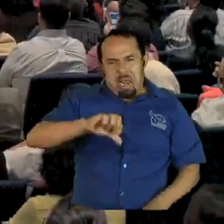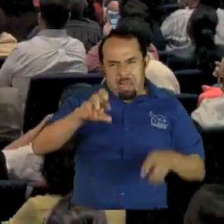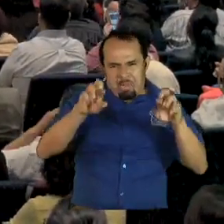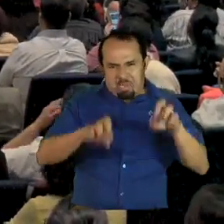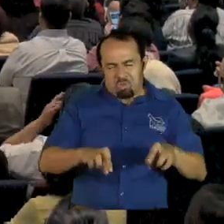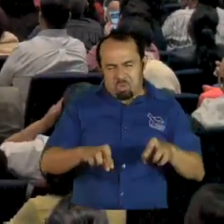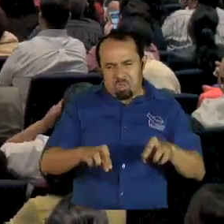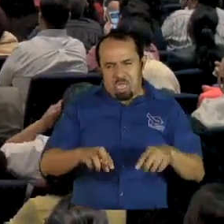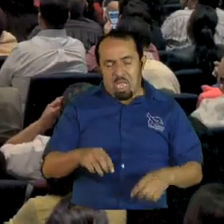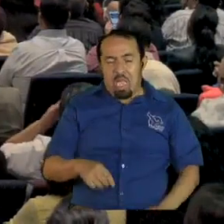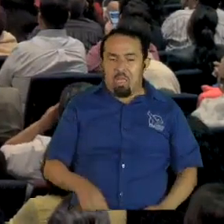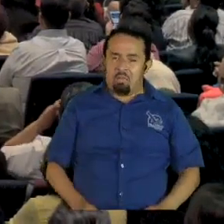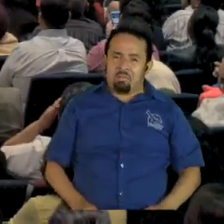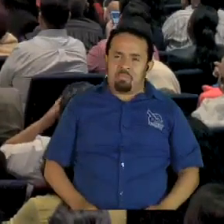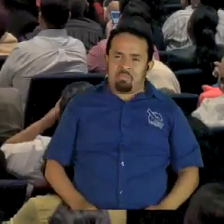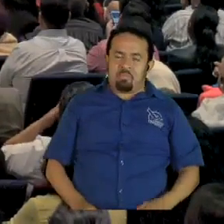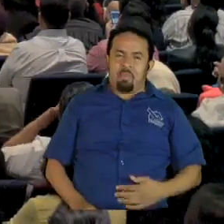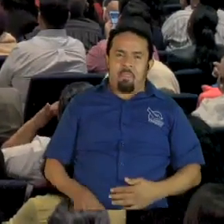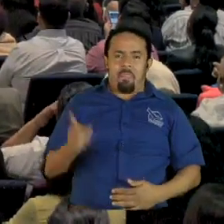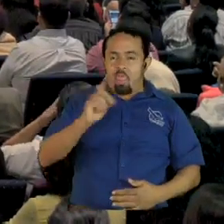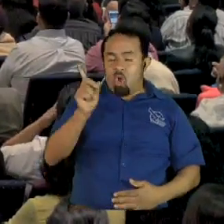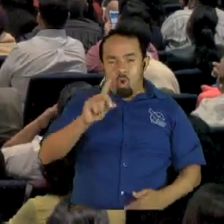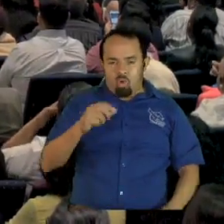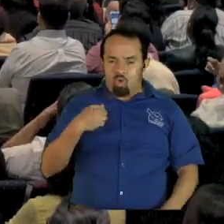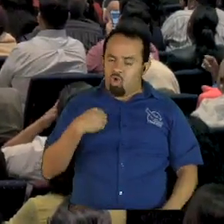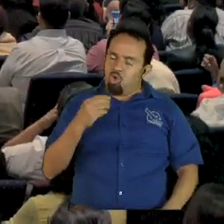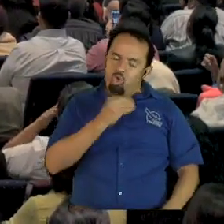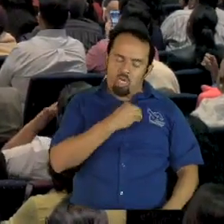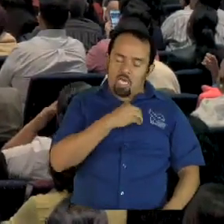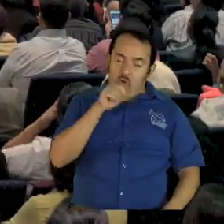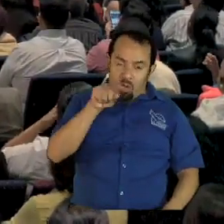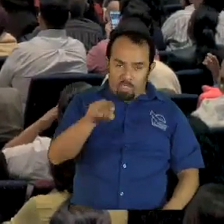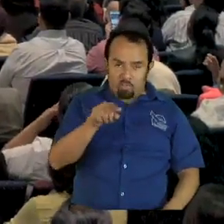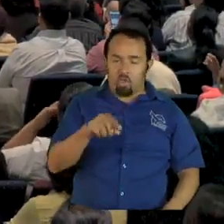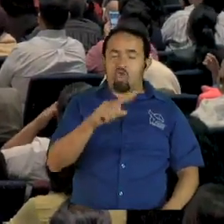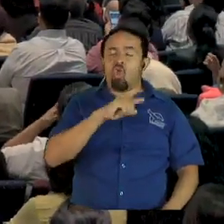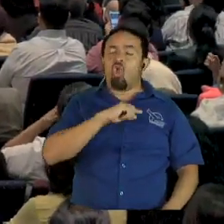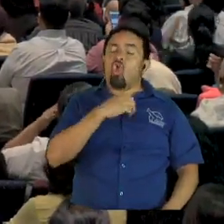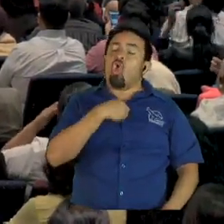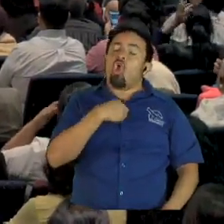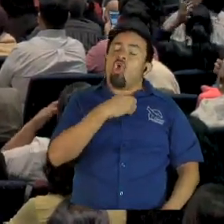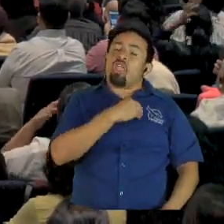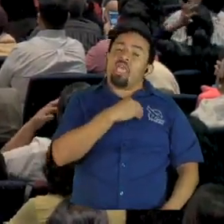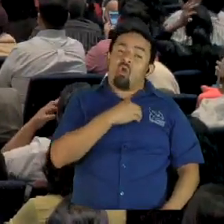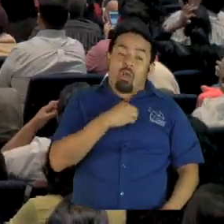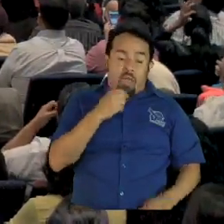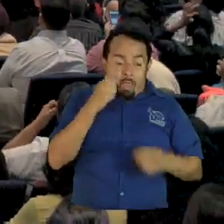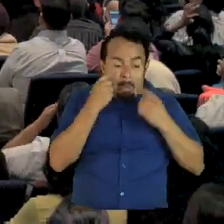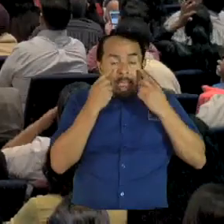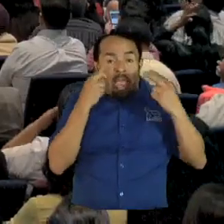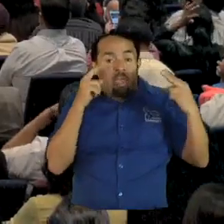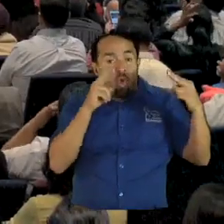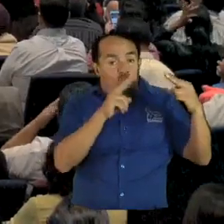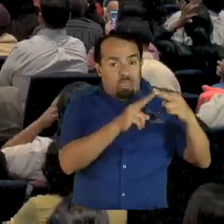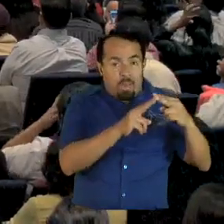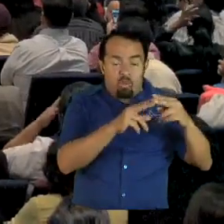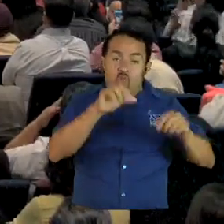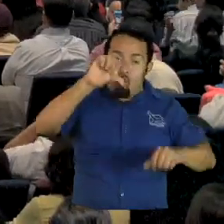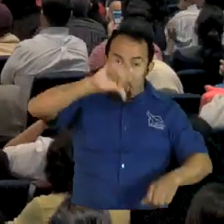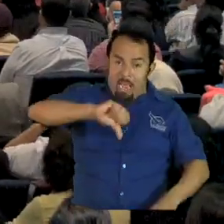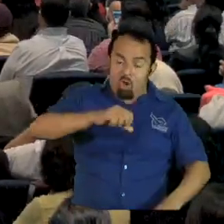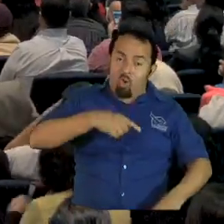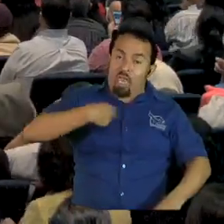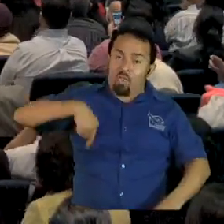camino al 666, reprendo en el nombre de Jesús. El propósito que nos juntemos es descubrir el mal, diagnosticarlo, ¿verdad?